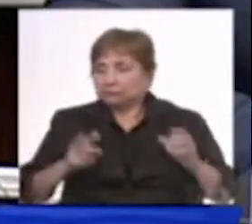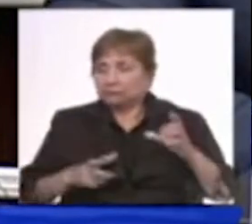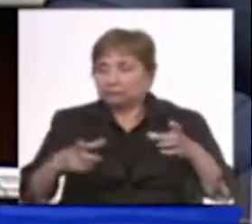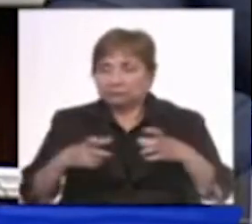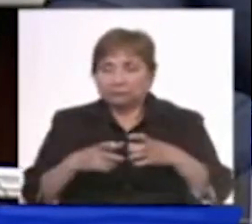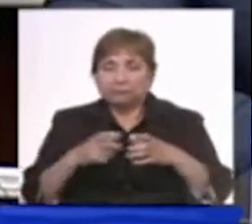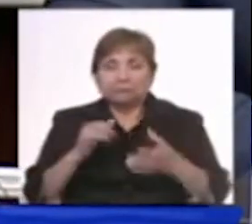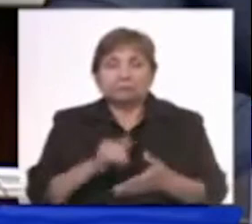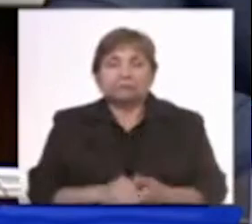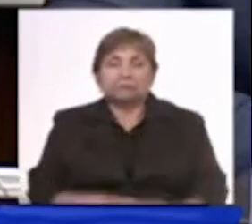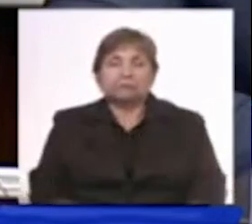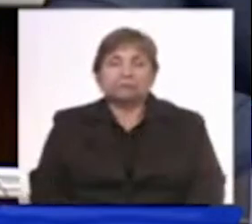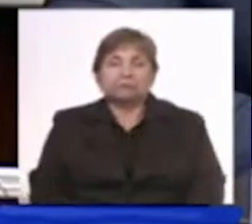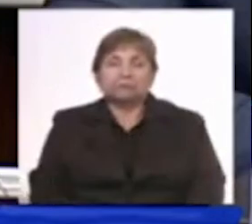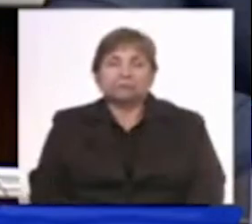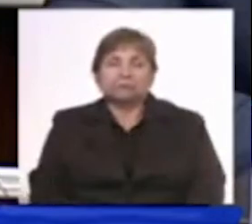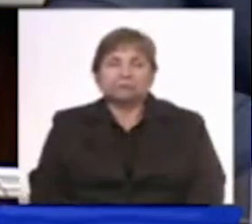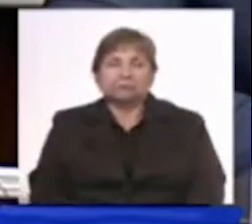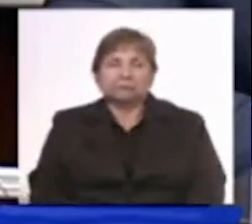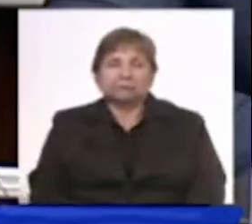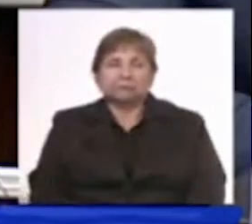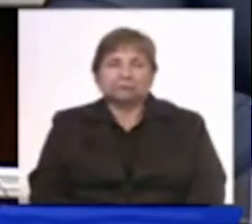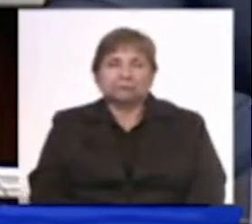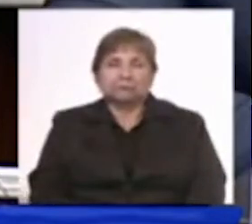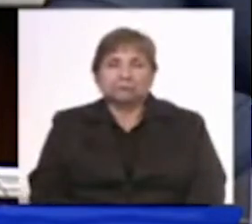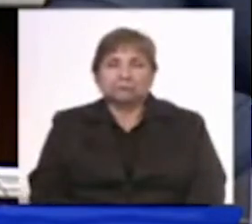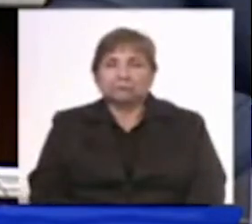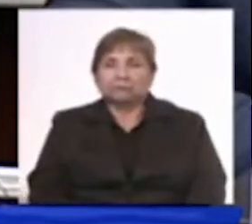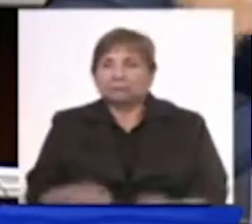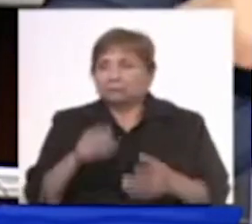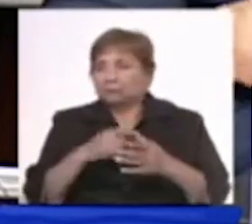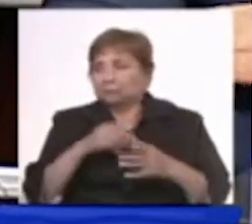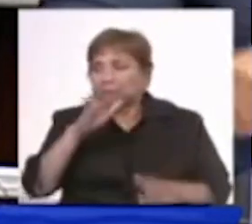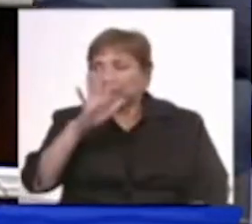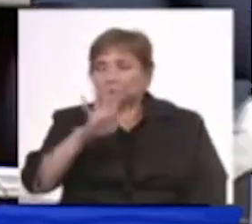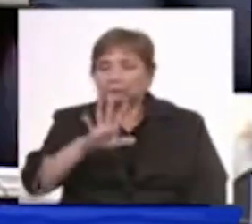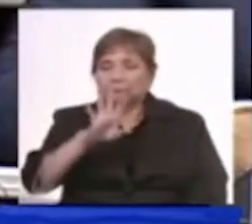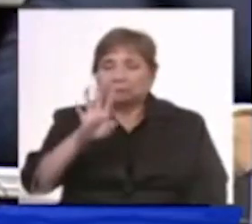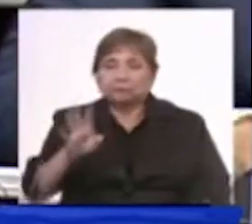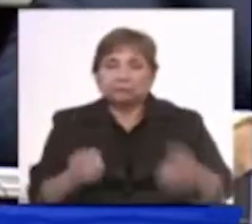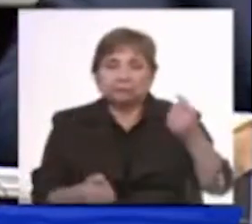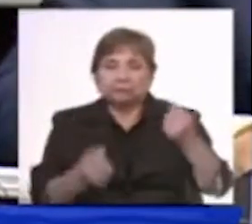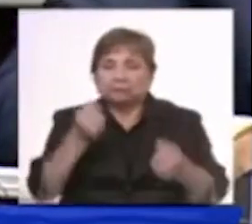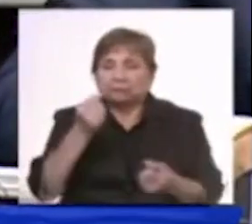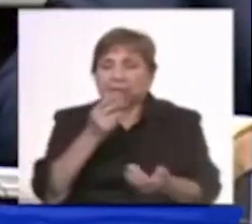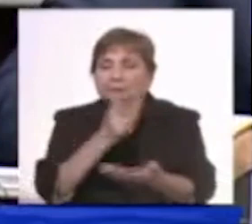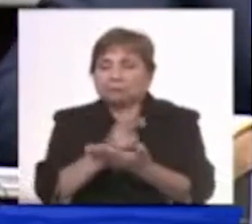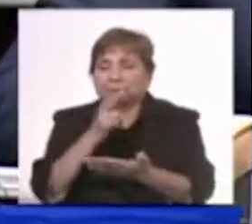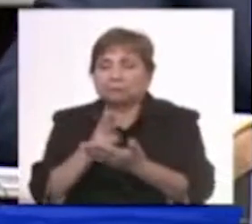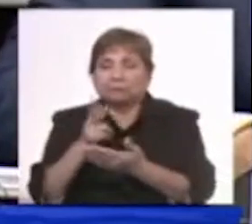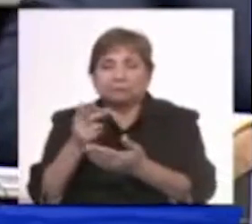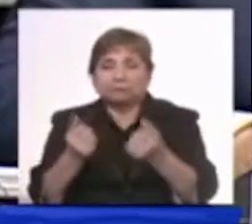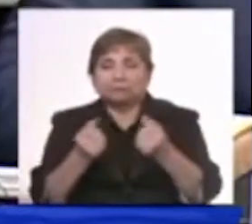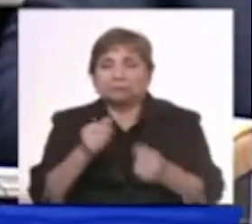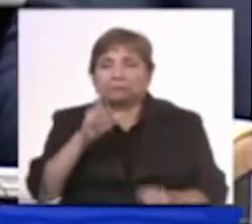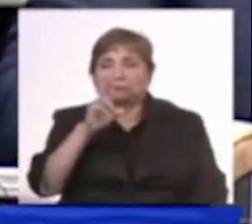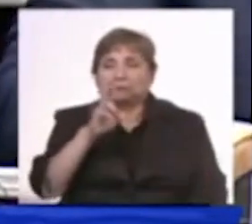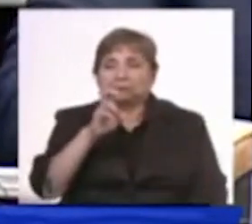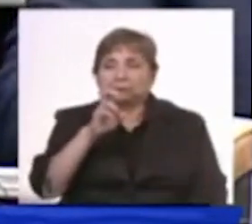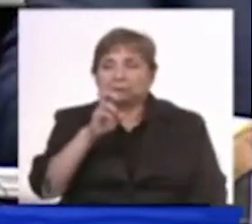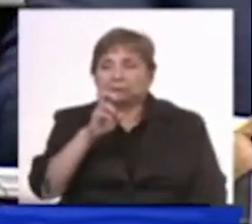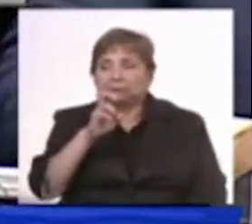son cerca de 50, son exactamente 54 vehículos, y